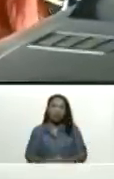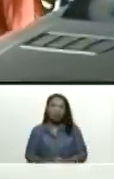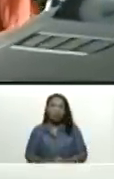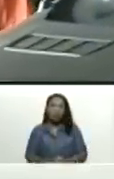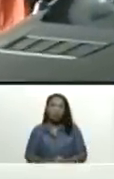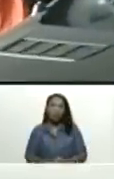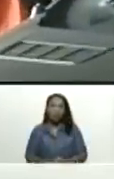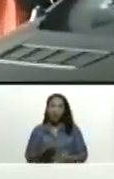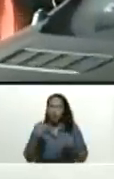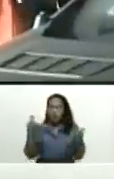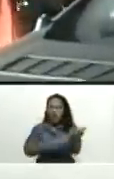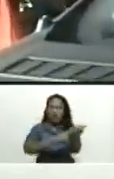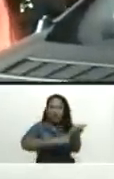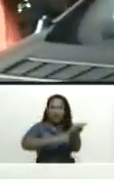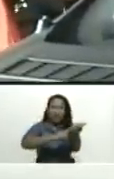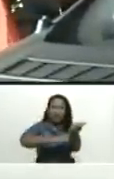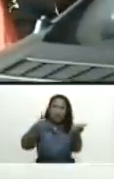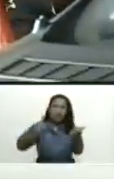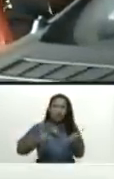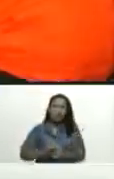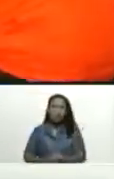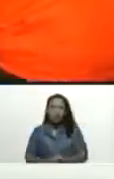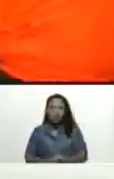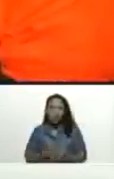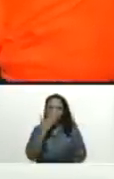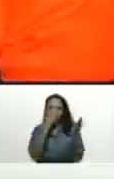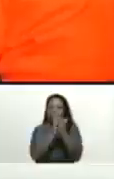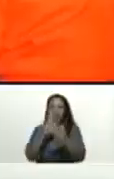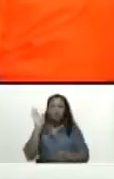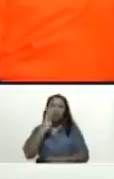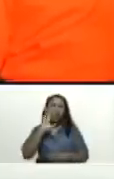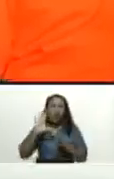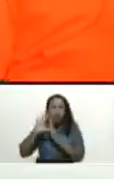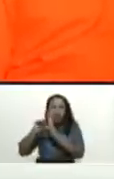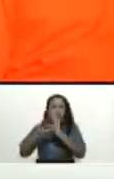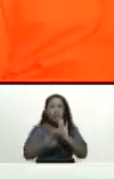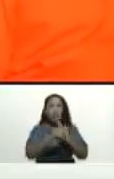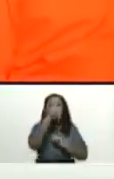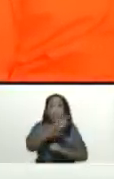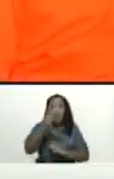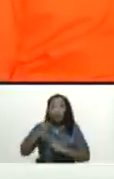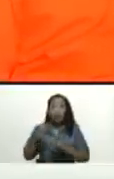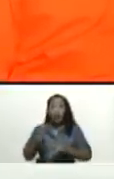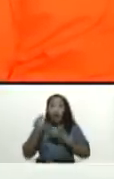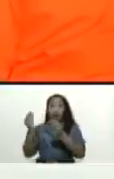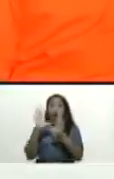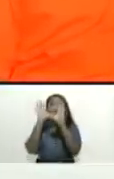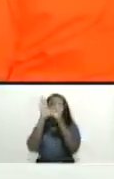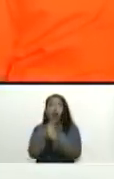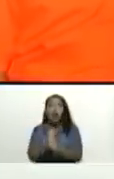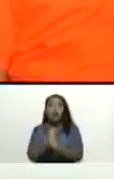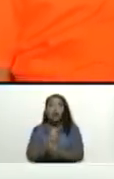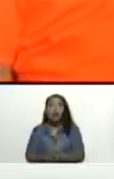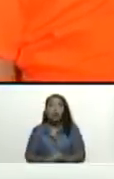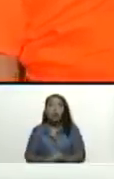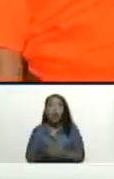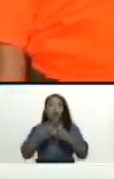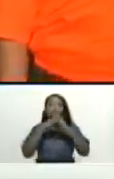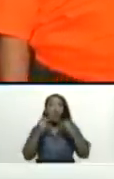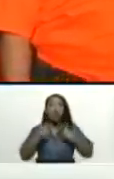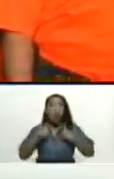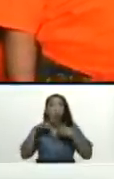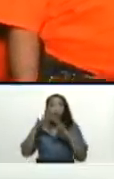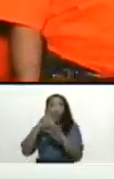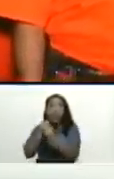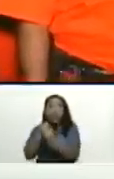de rabia frente a la corruptela de gente que le dimos toda la confianza. Toda mi